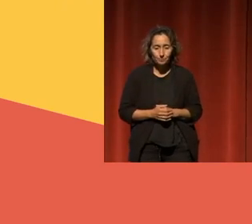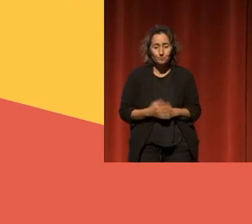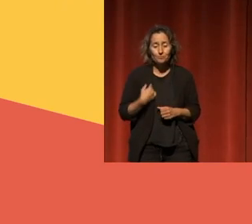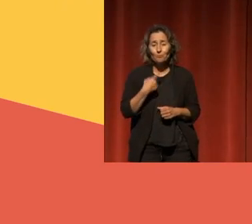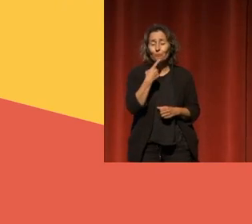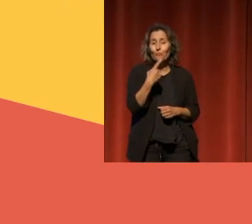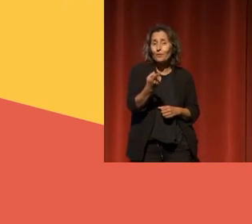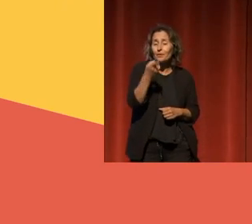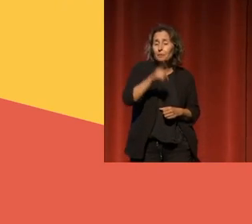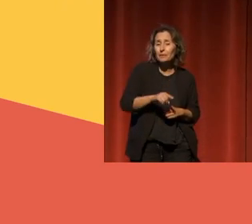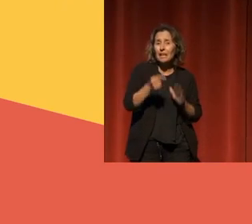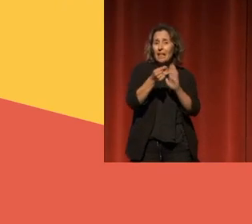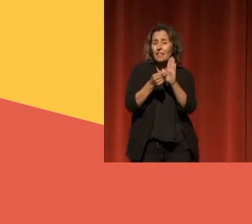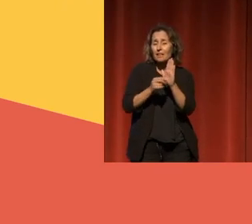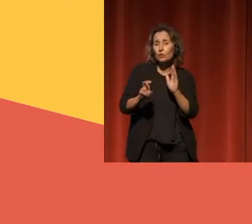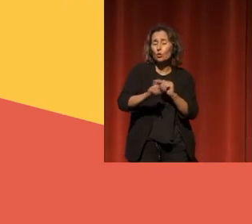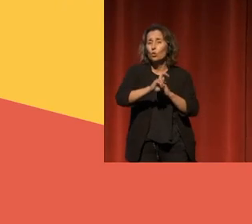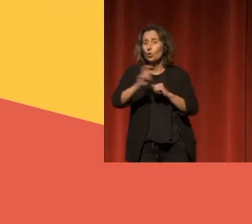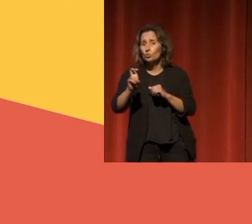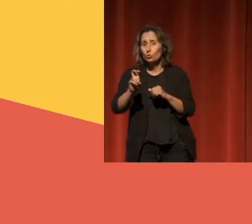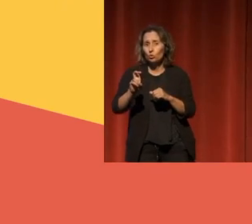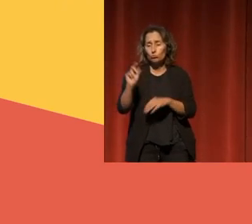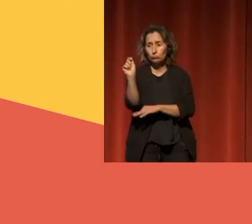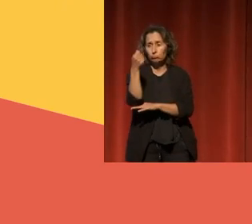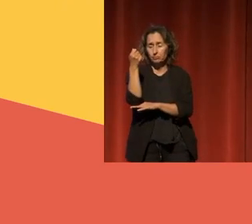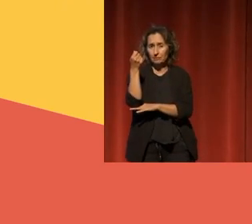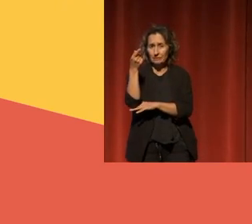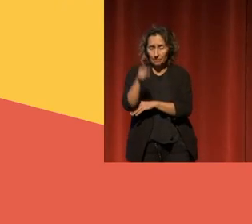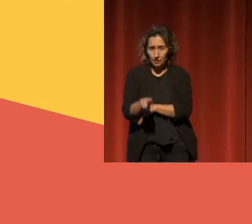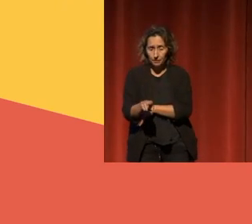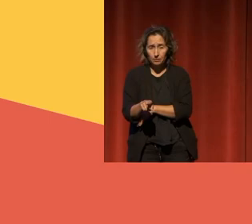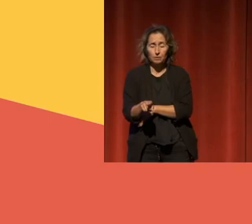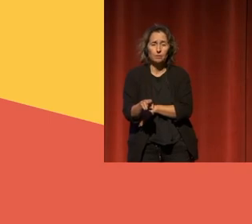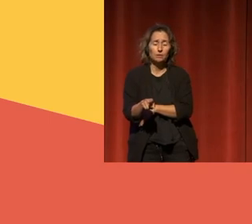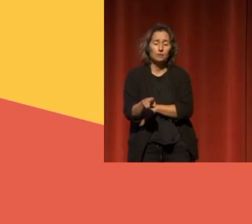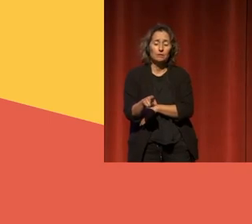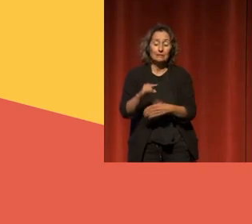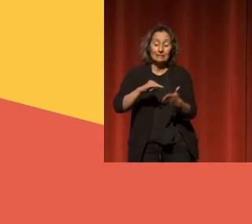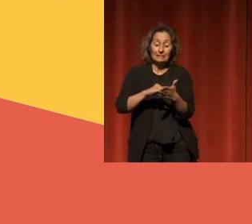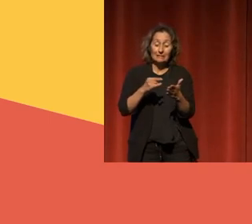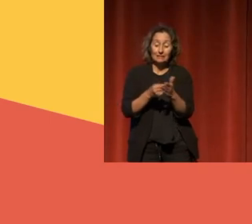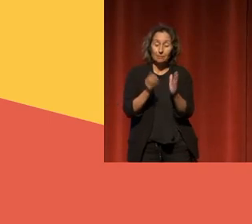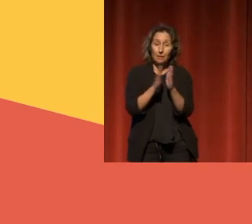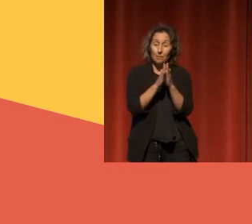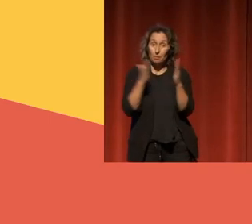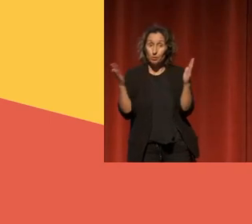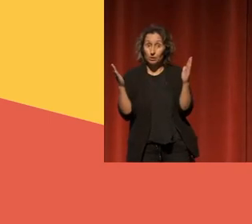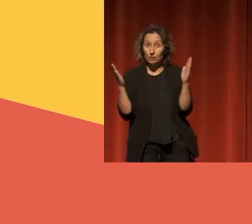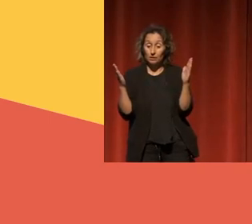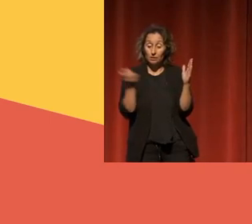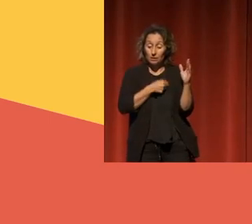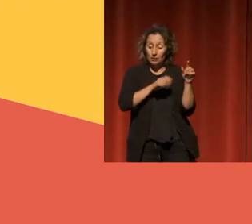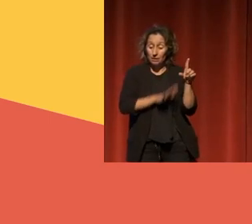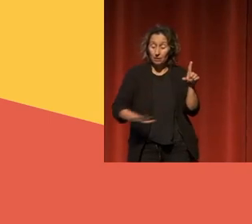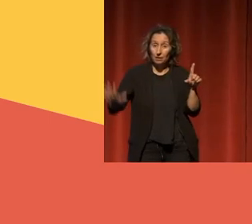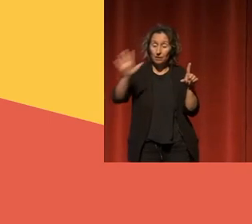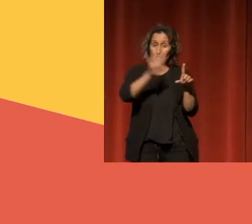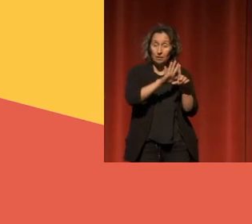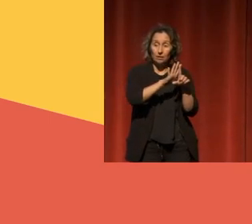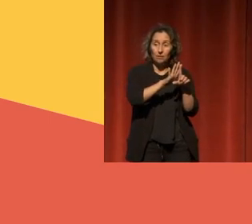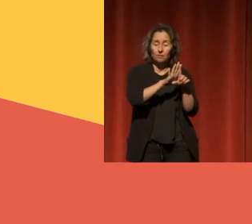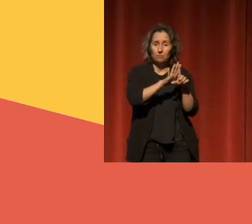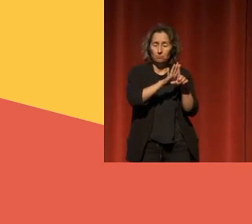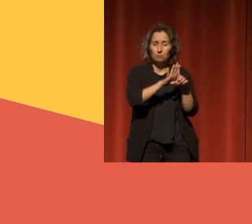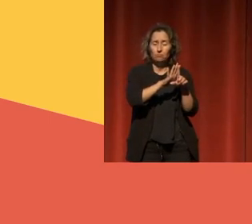mencionar otro dato u otro que muestra también que el sistema de bibliotecas español